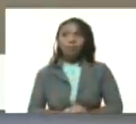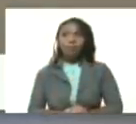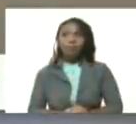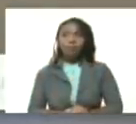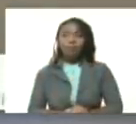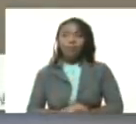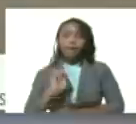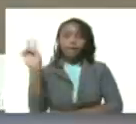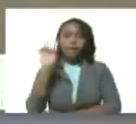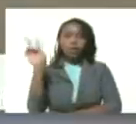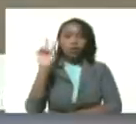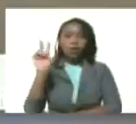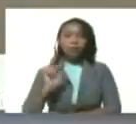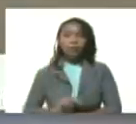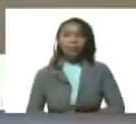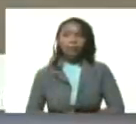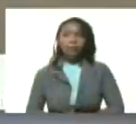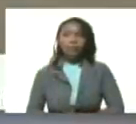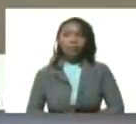venezolanos.